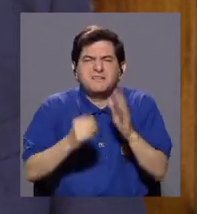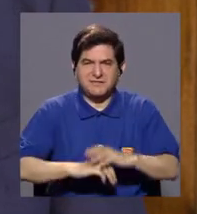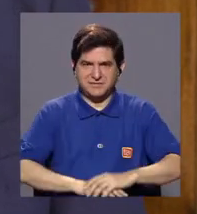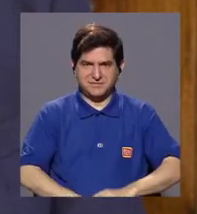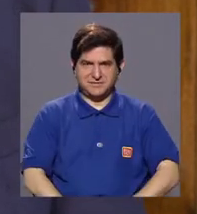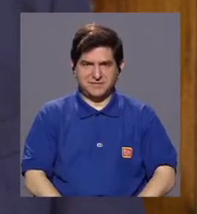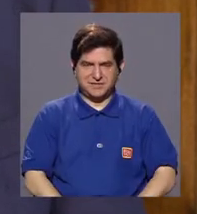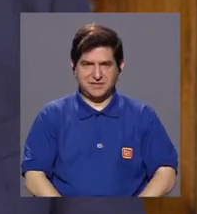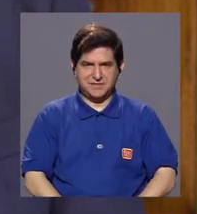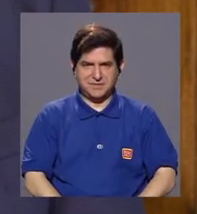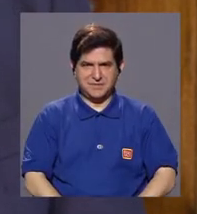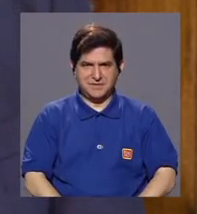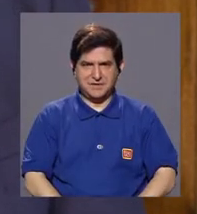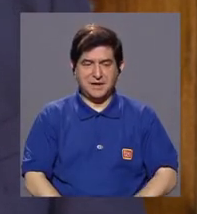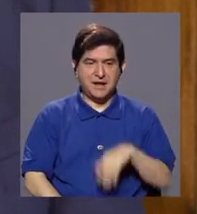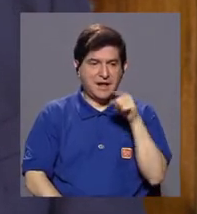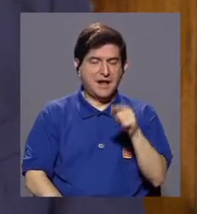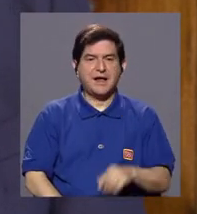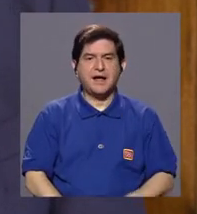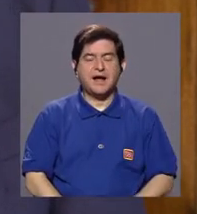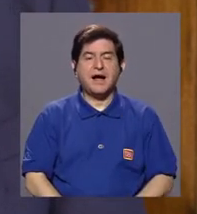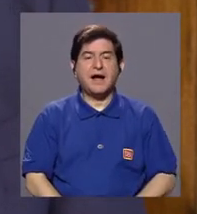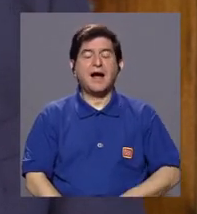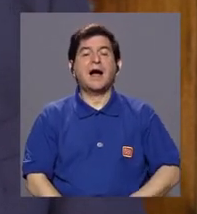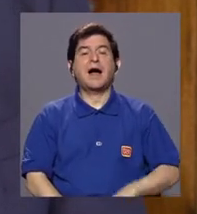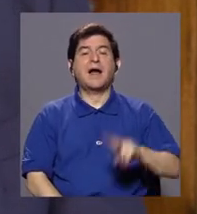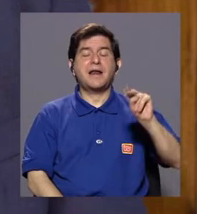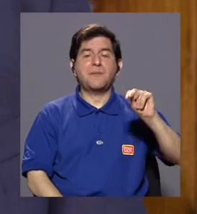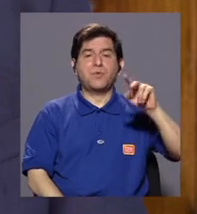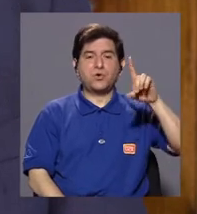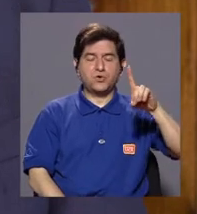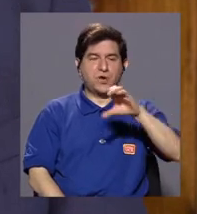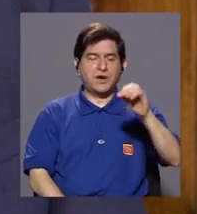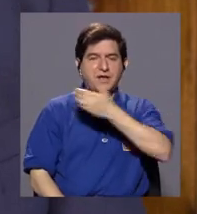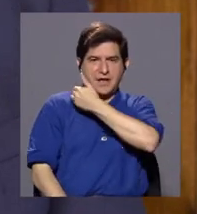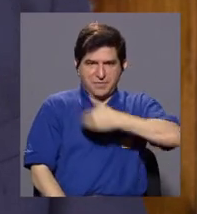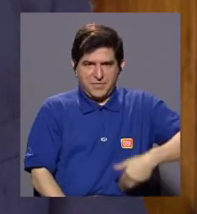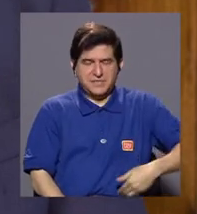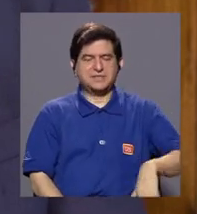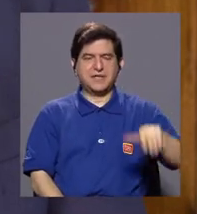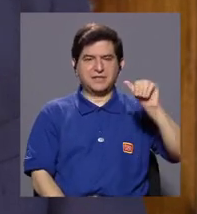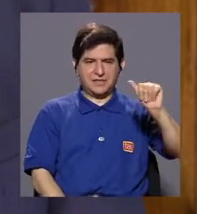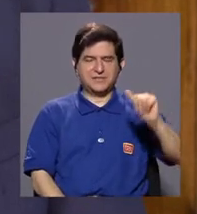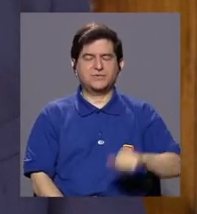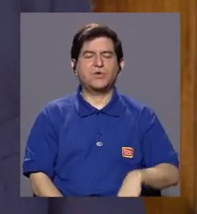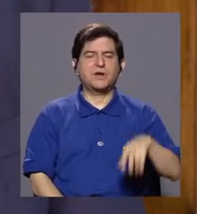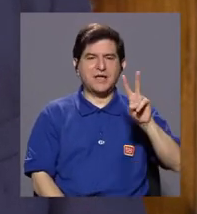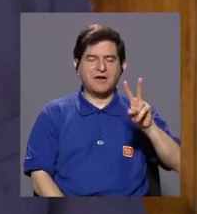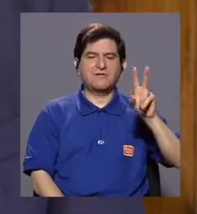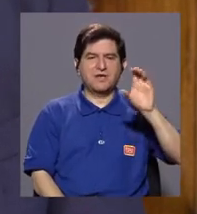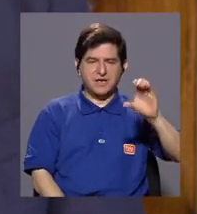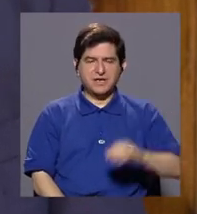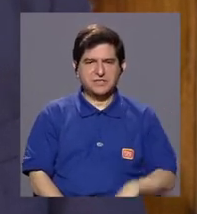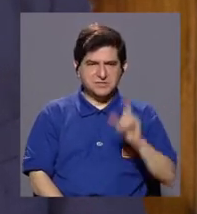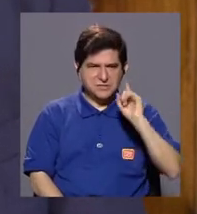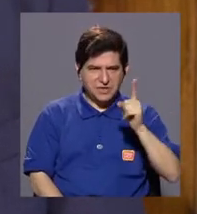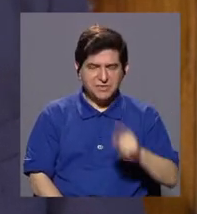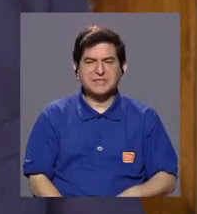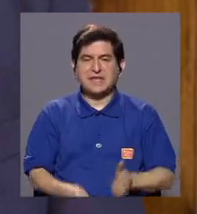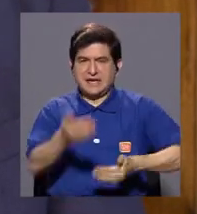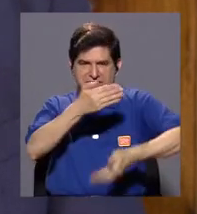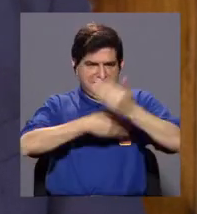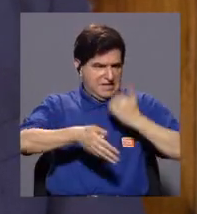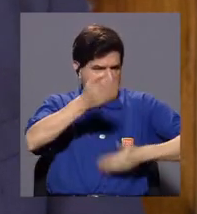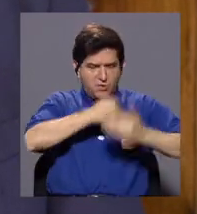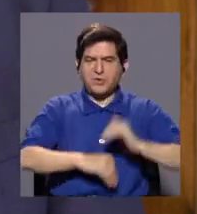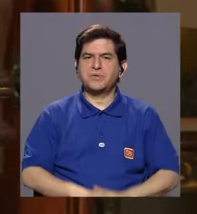era poniéndole presión a Napoleón Duarte y al presidente Ascona y a Vinicio Cerezo, de que echáramos